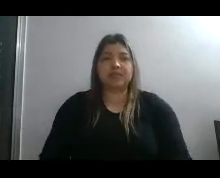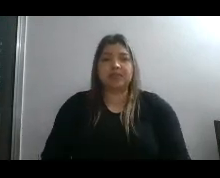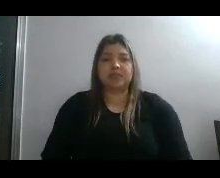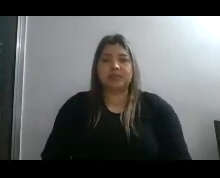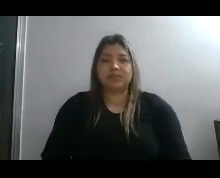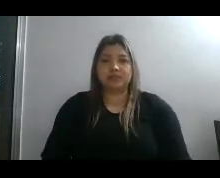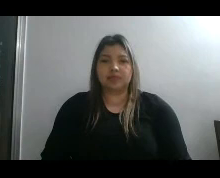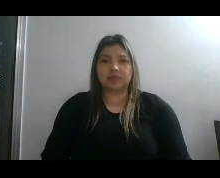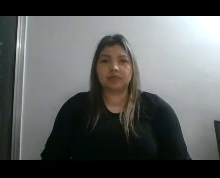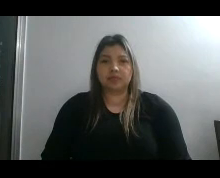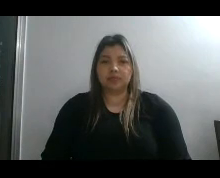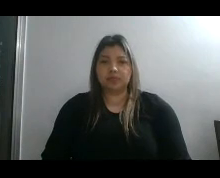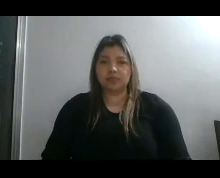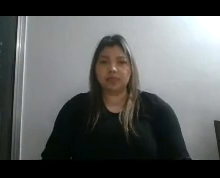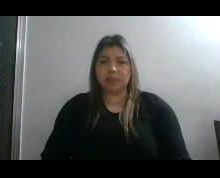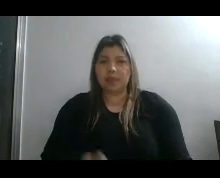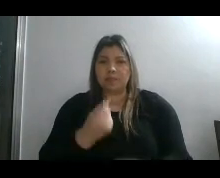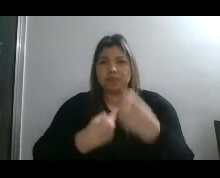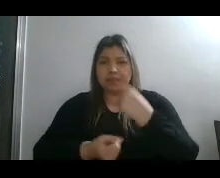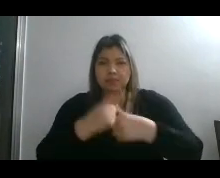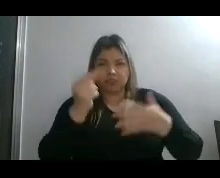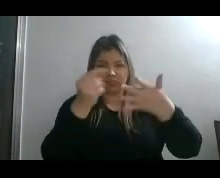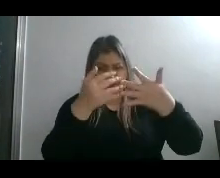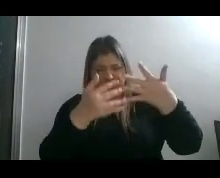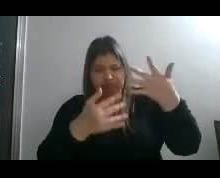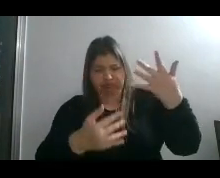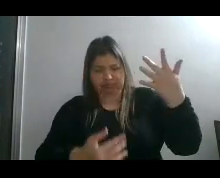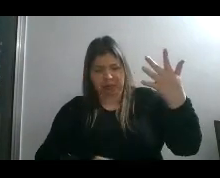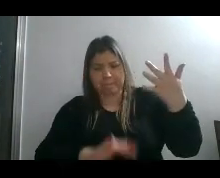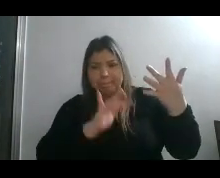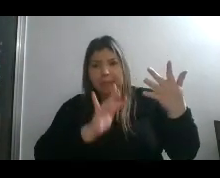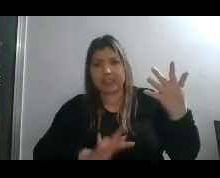Bueno, no veo más preguntas por acá.